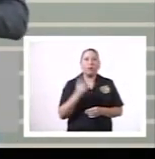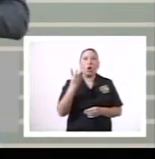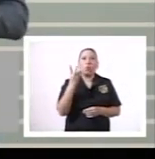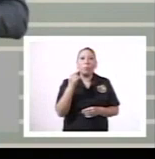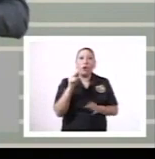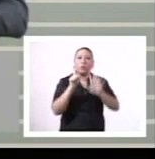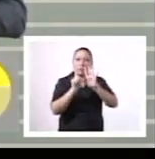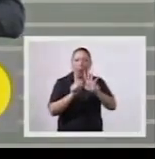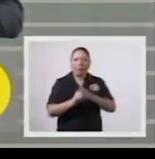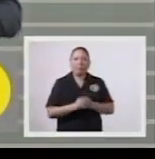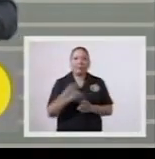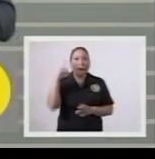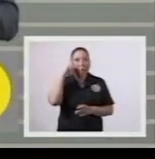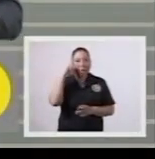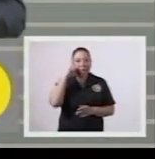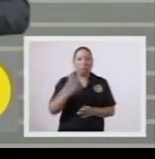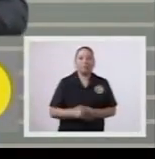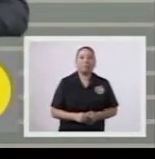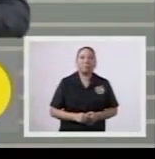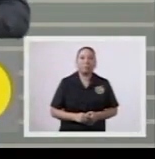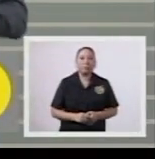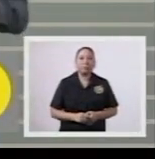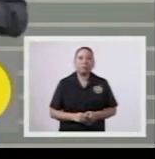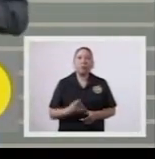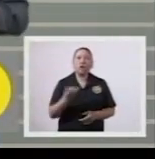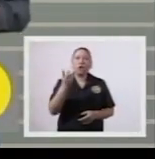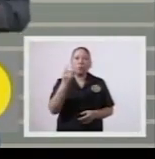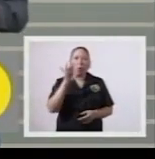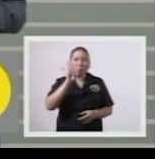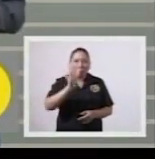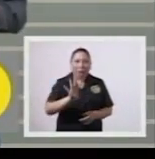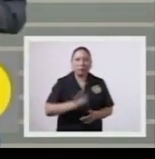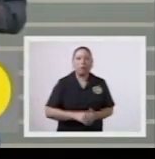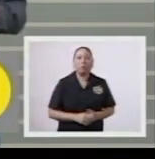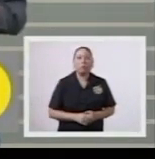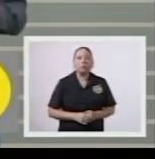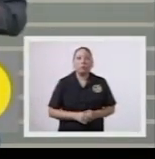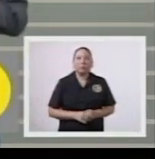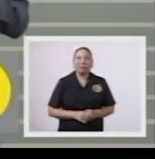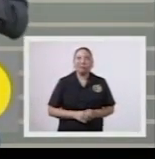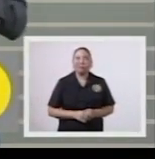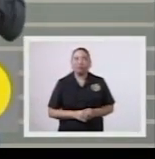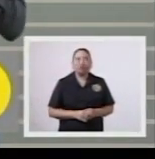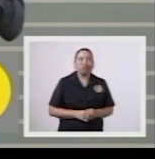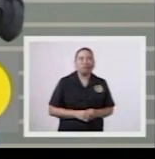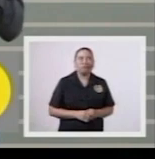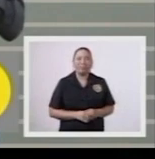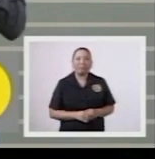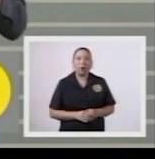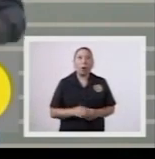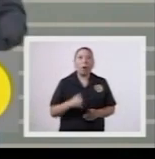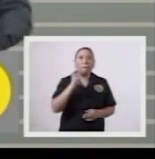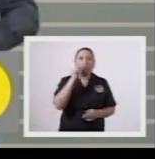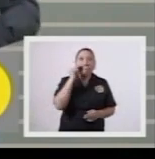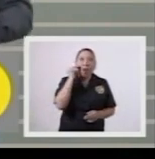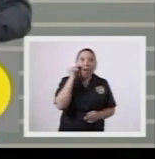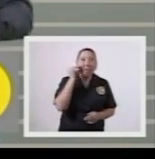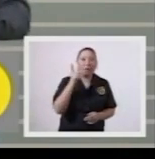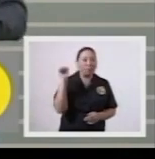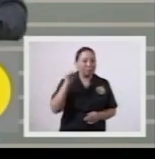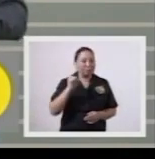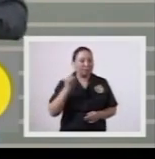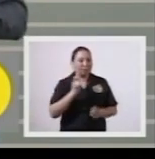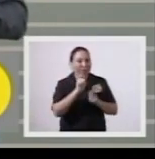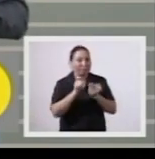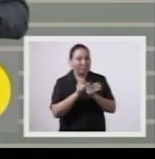6? Amarillo. ¡Ay! ¿El número 4? Ese era color morado. ¡Ay, bien! ¿El